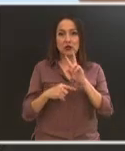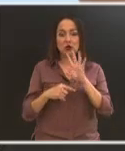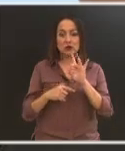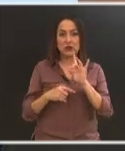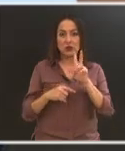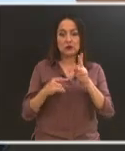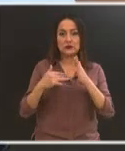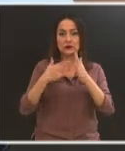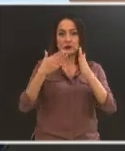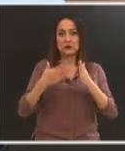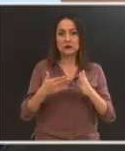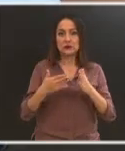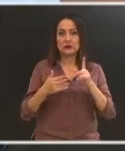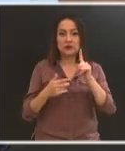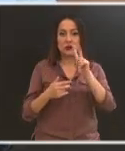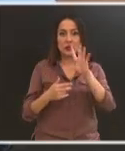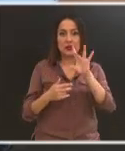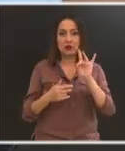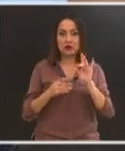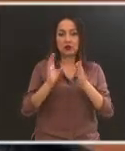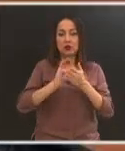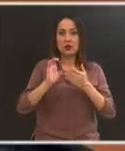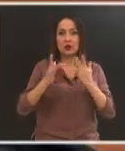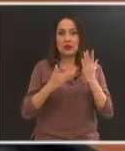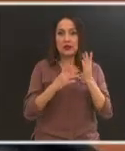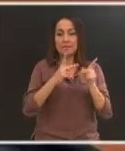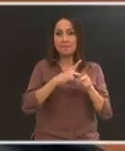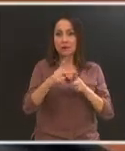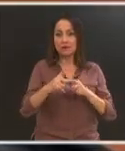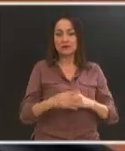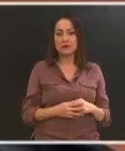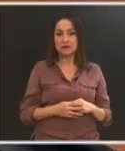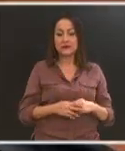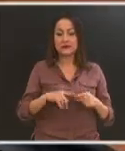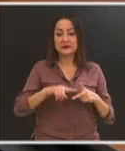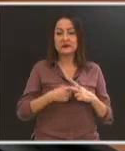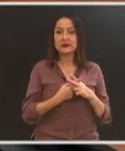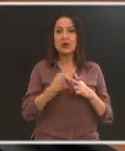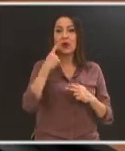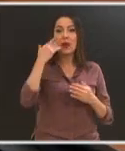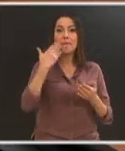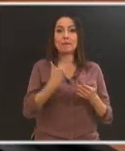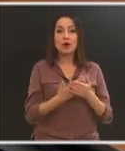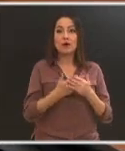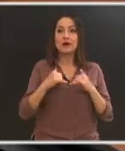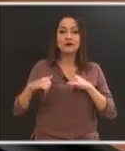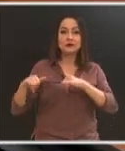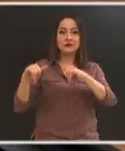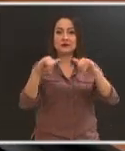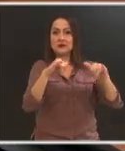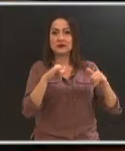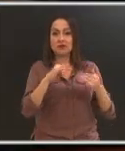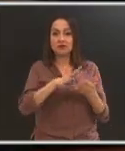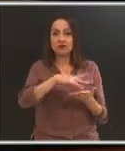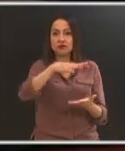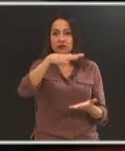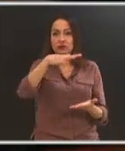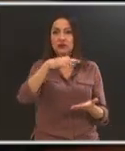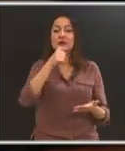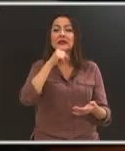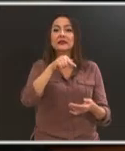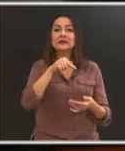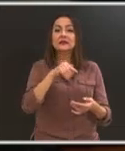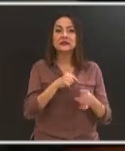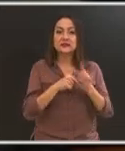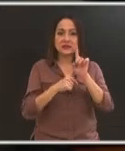15.282 estudiantes de 138 colegios técnicos profesionales iniciaron con la prueba estandarizada acumulativa, que constará